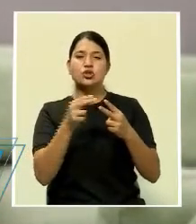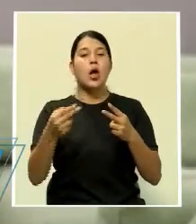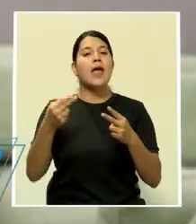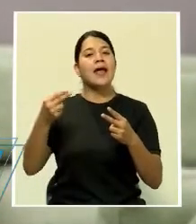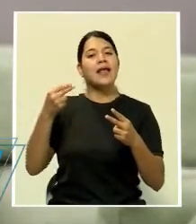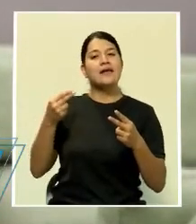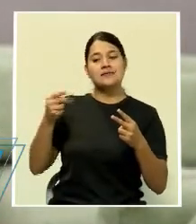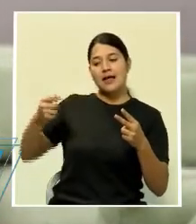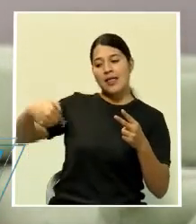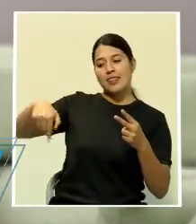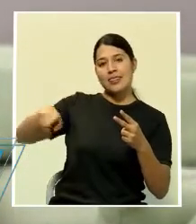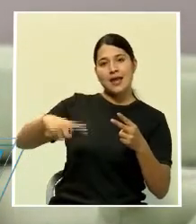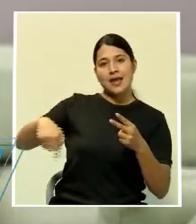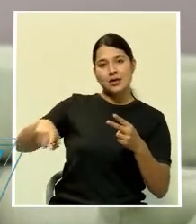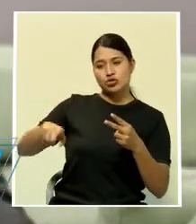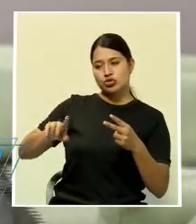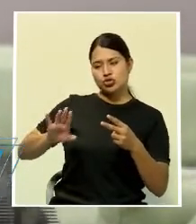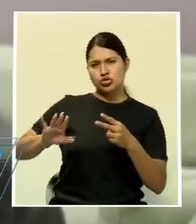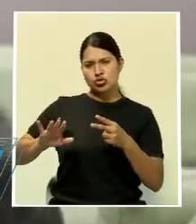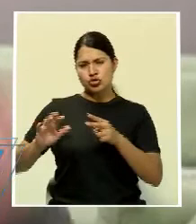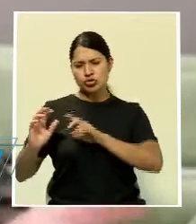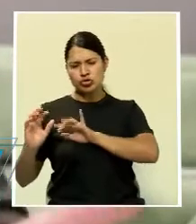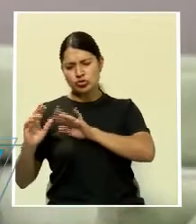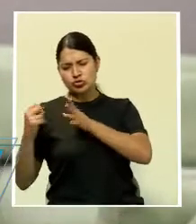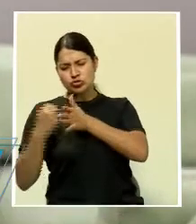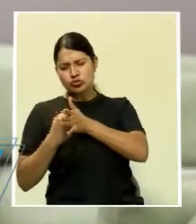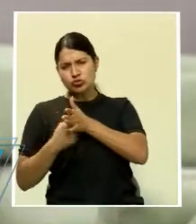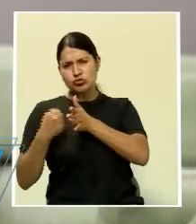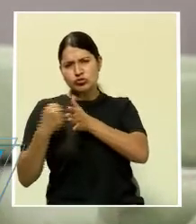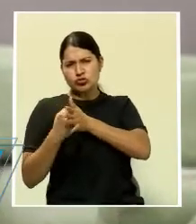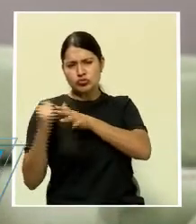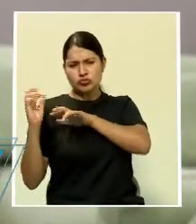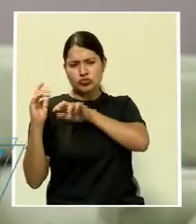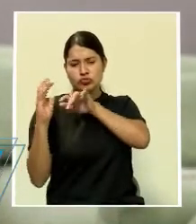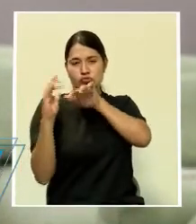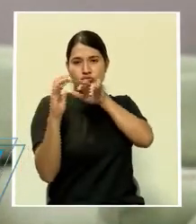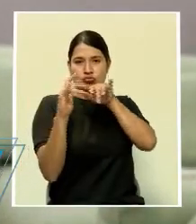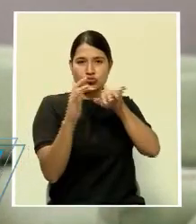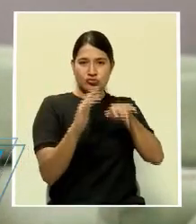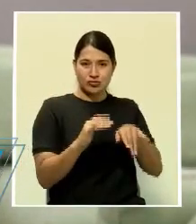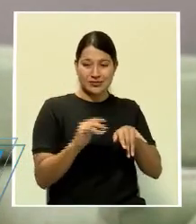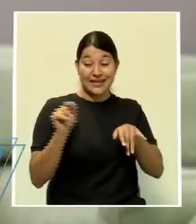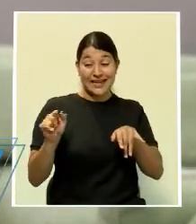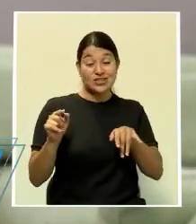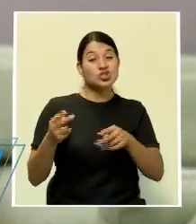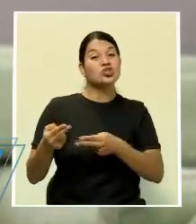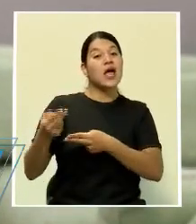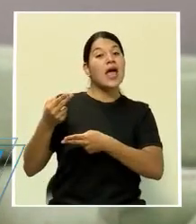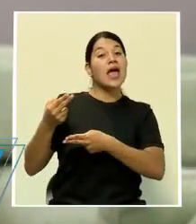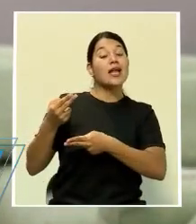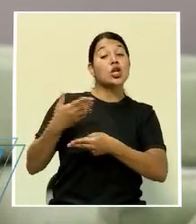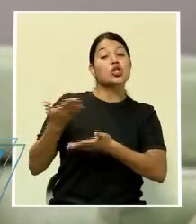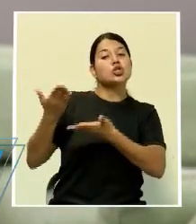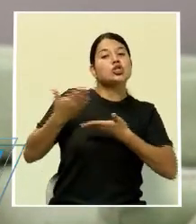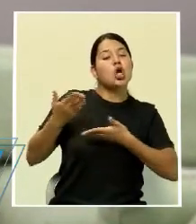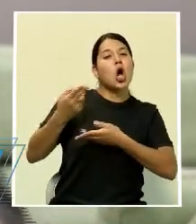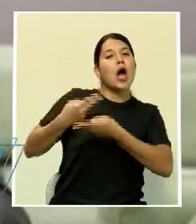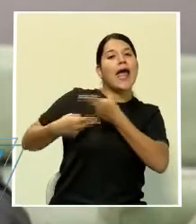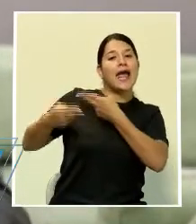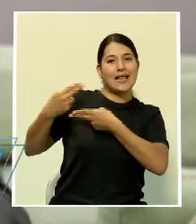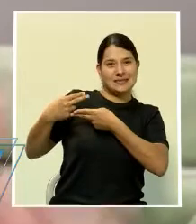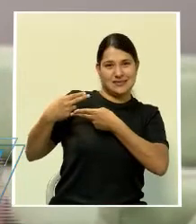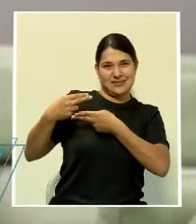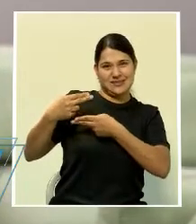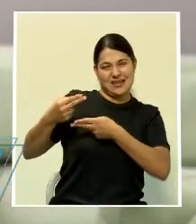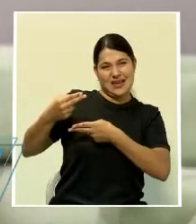grandes movimientos de aquellos descendientes de esa primera migración y que hoy conforman